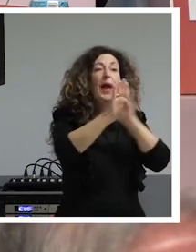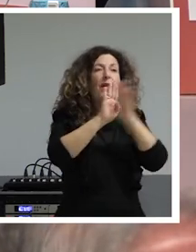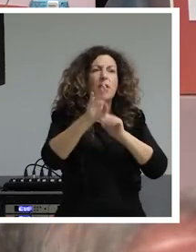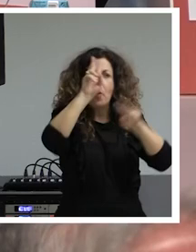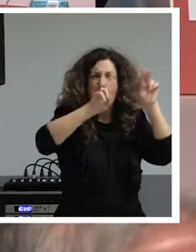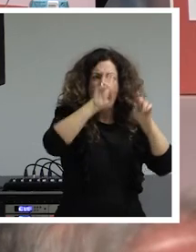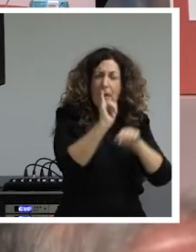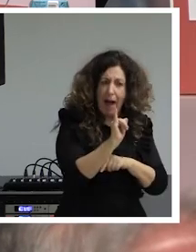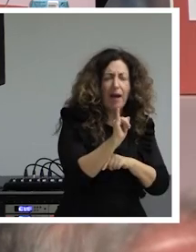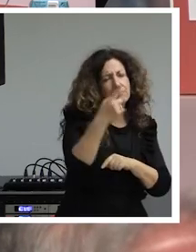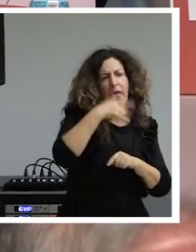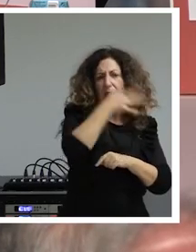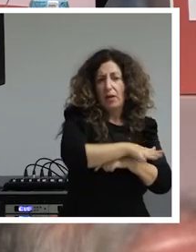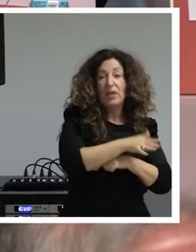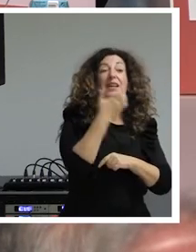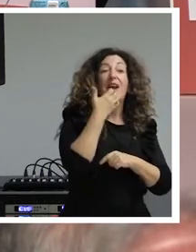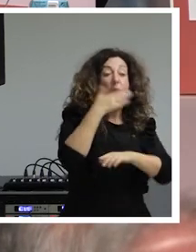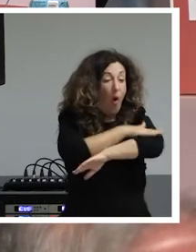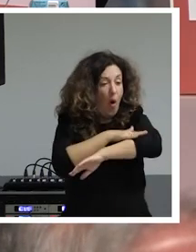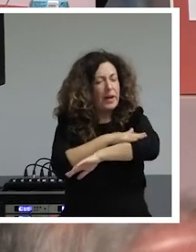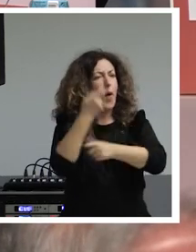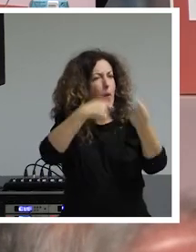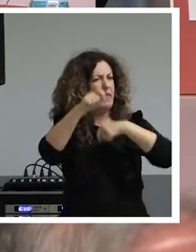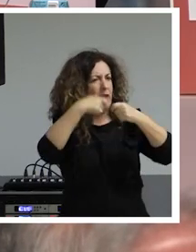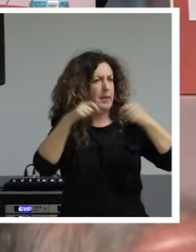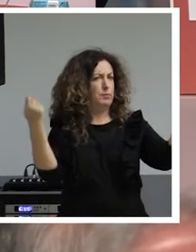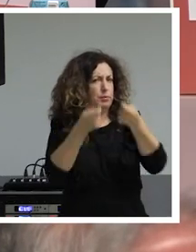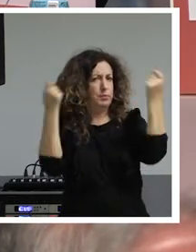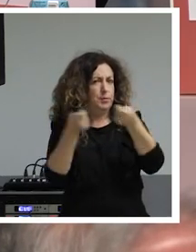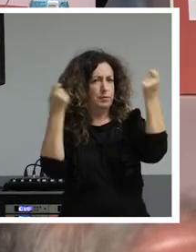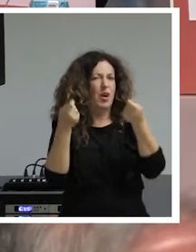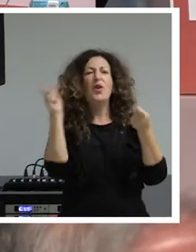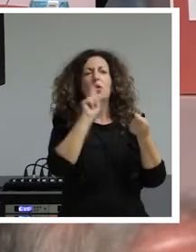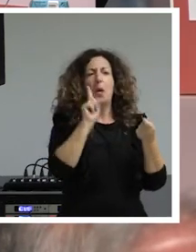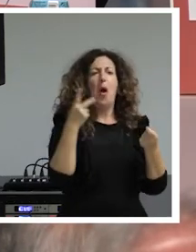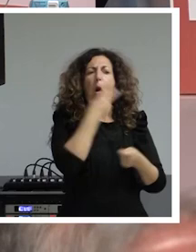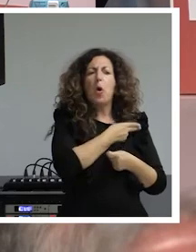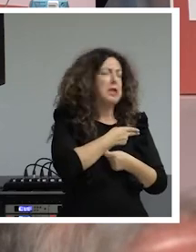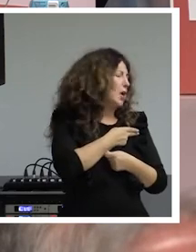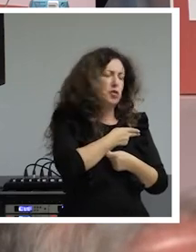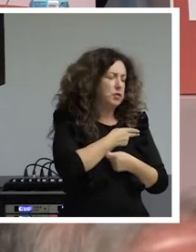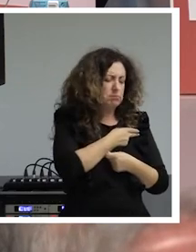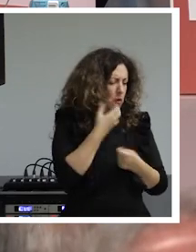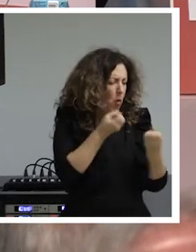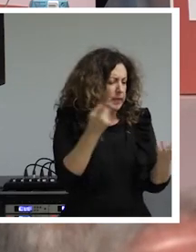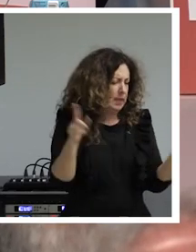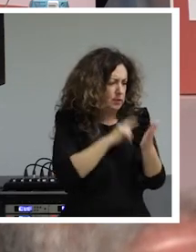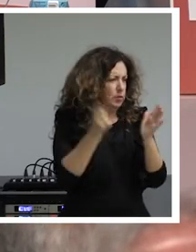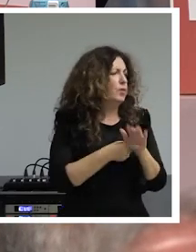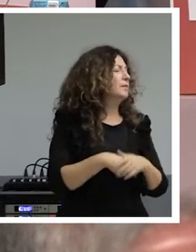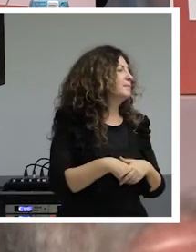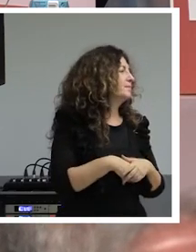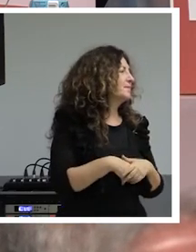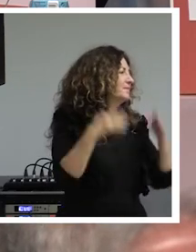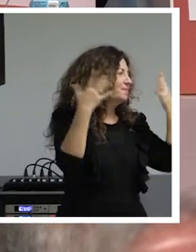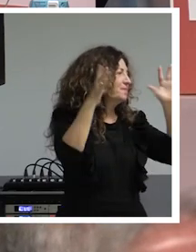tenemos que enfrentarnos a las elecciones volver en el partido popular gobierno evos gobierno y partido socialista o quien gobierne cuando nuestro cuando nuestro vecinos